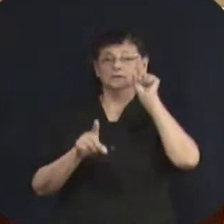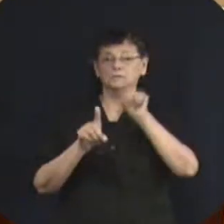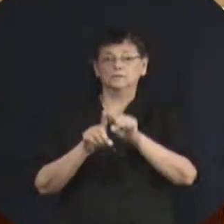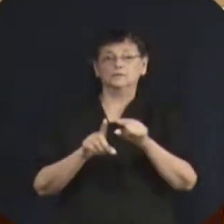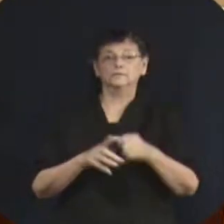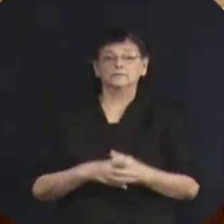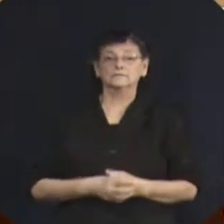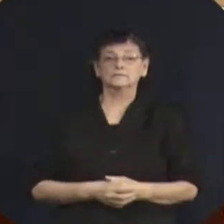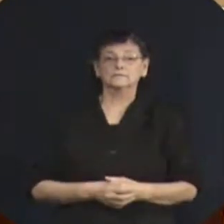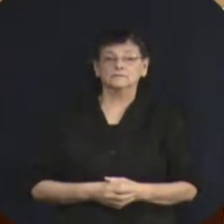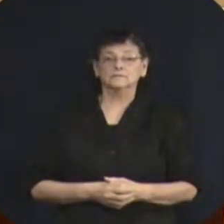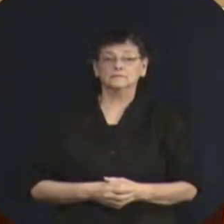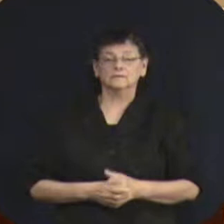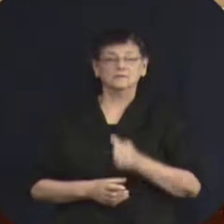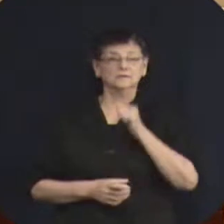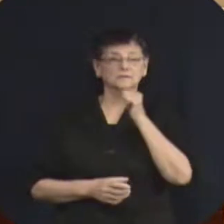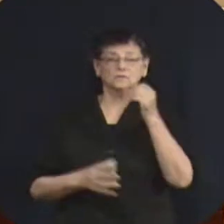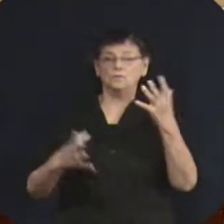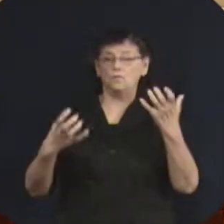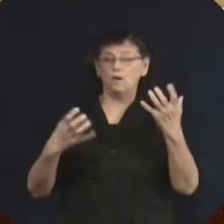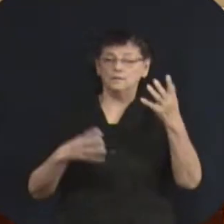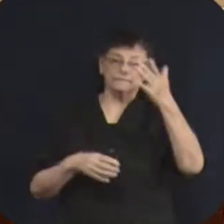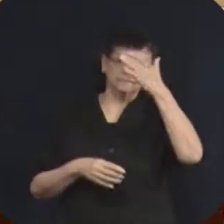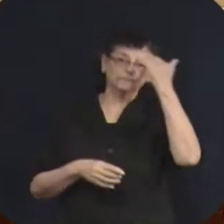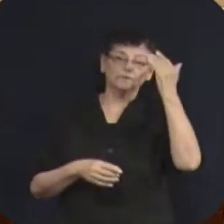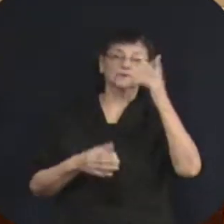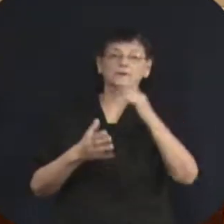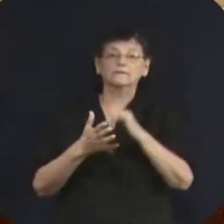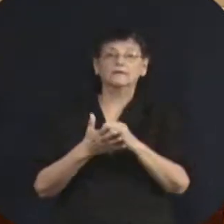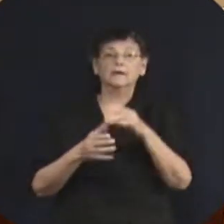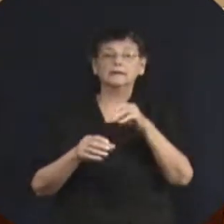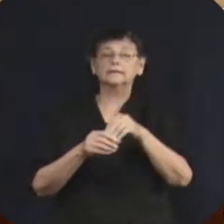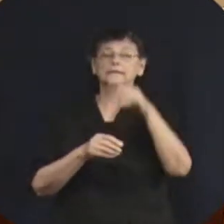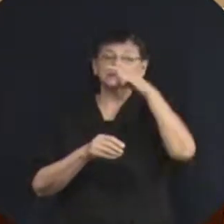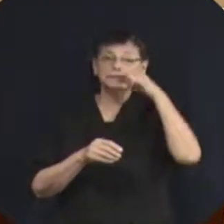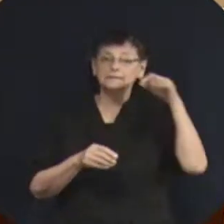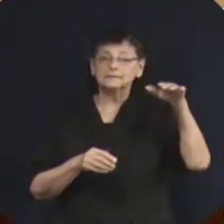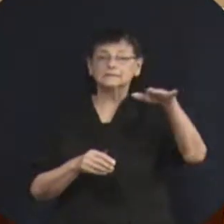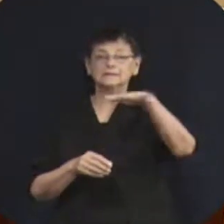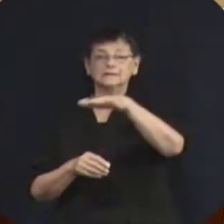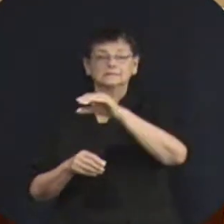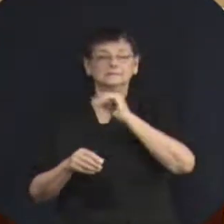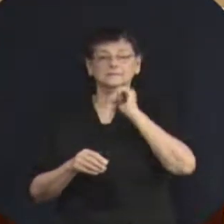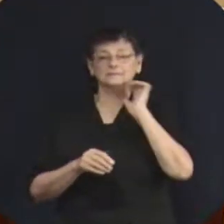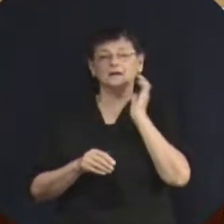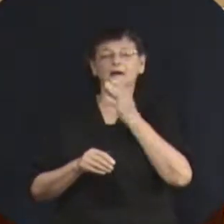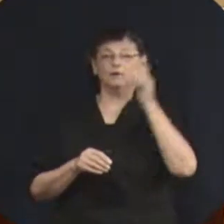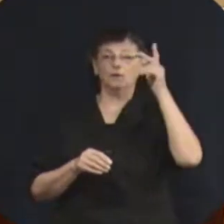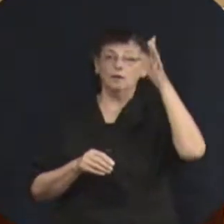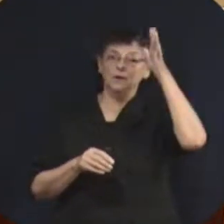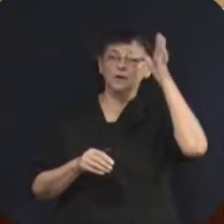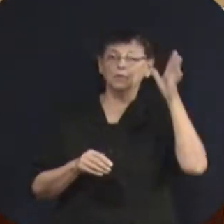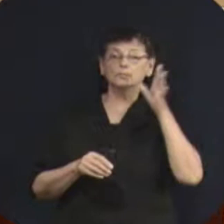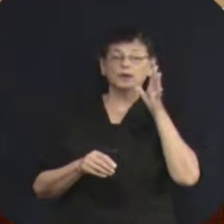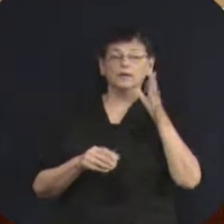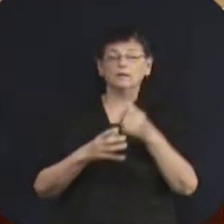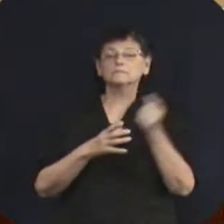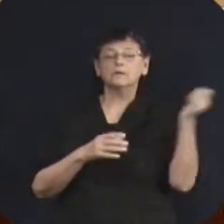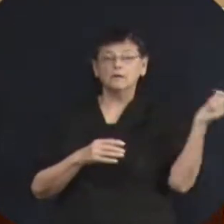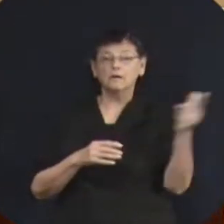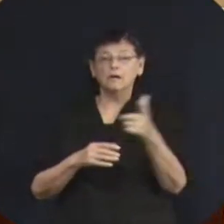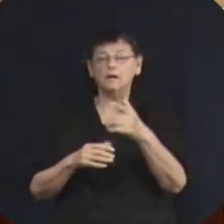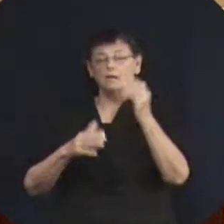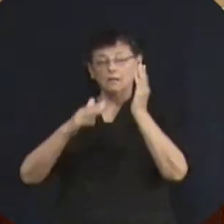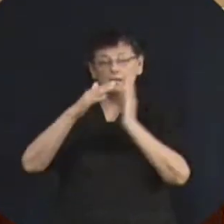Hermanos, no quiero que olviden que en el desierto nuestros padres estuvieron